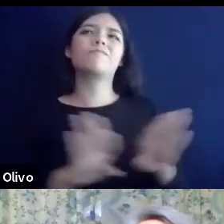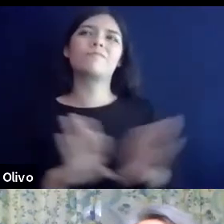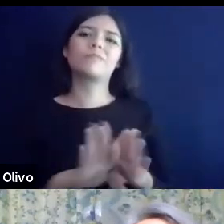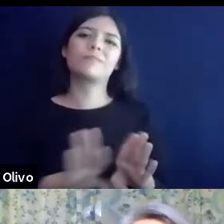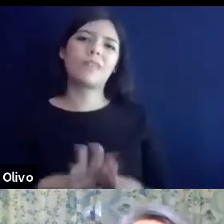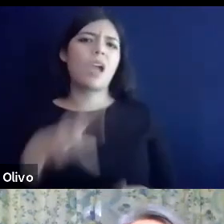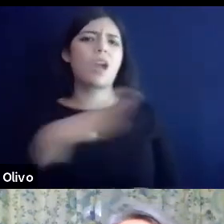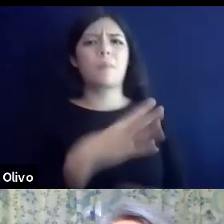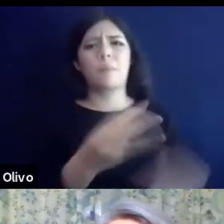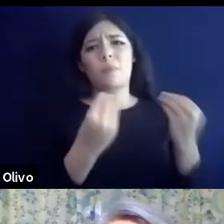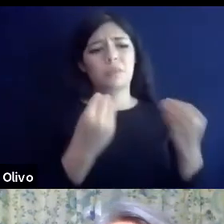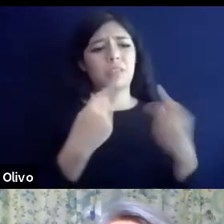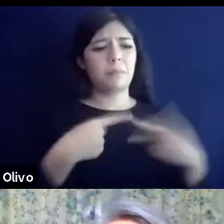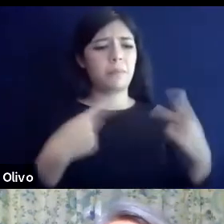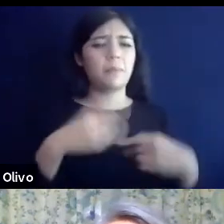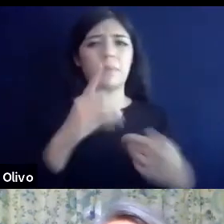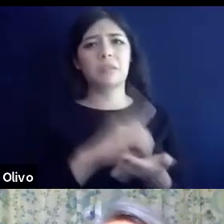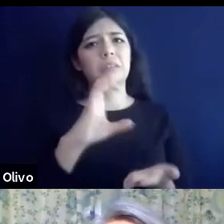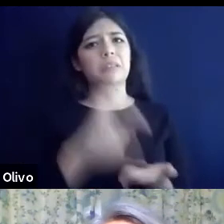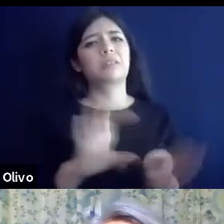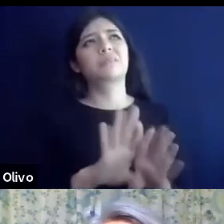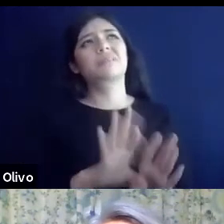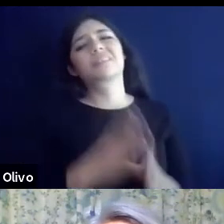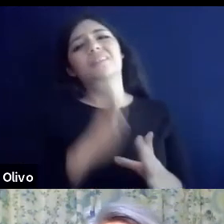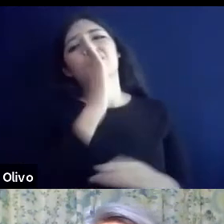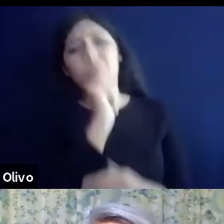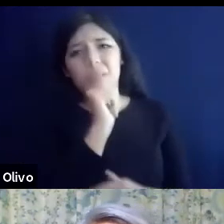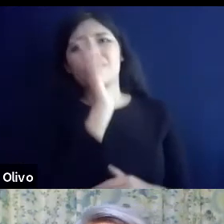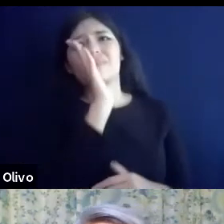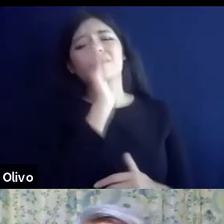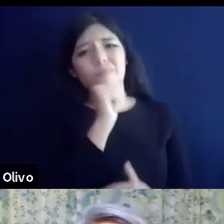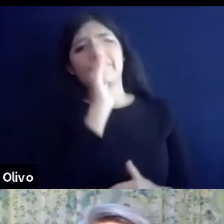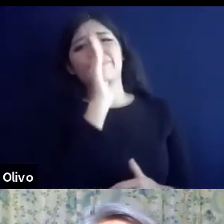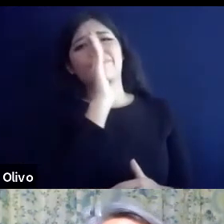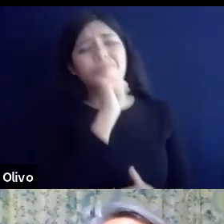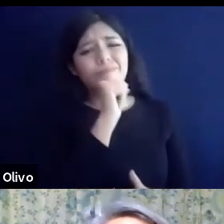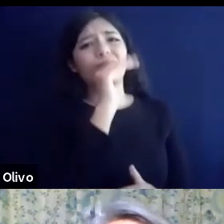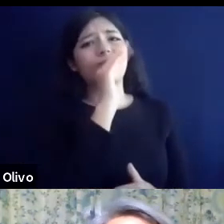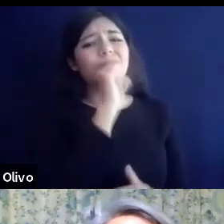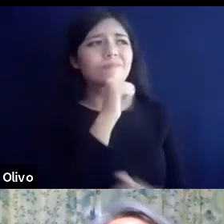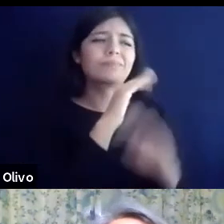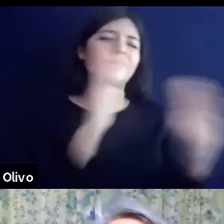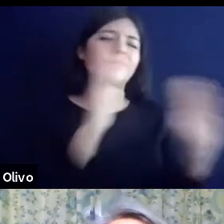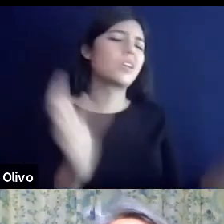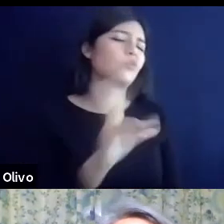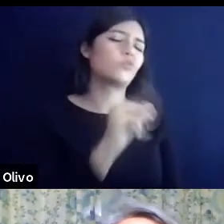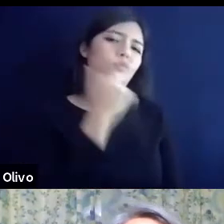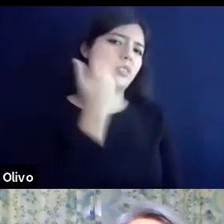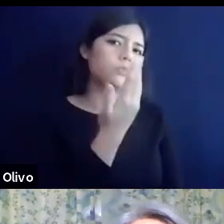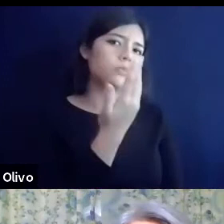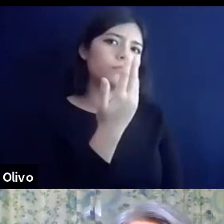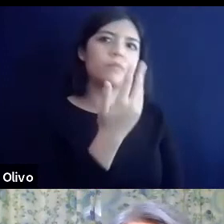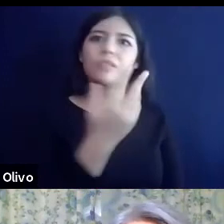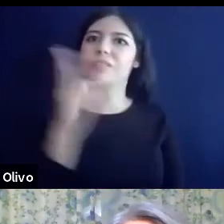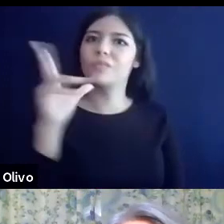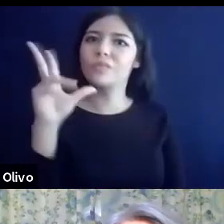les va a costar mucho trabajo y se van a sentir frustrados, pero si son tan luchadoras así como tú,